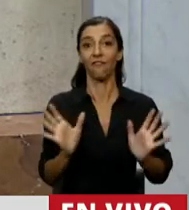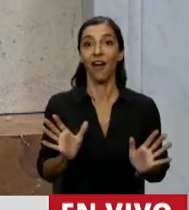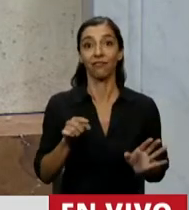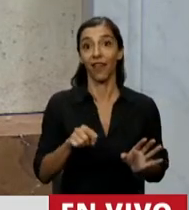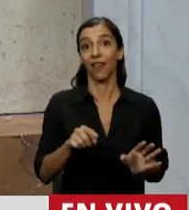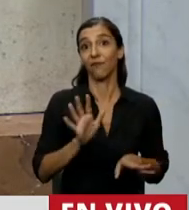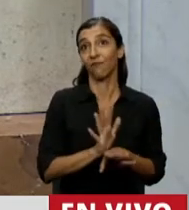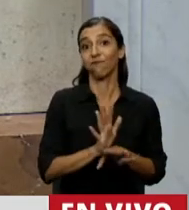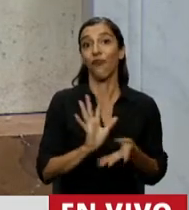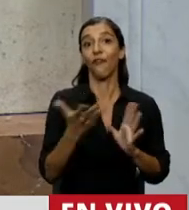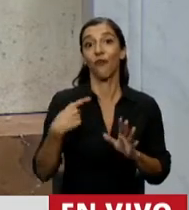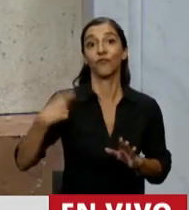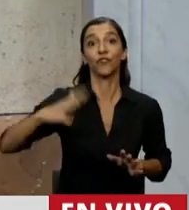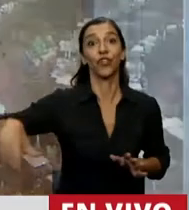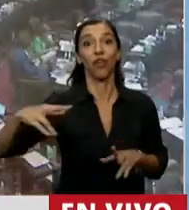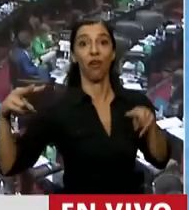la sociedad.